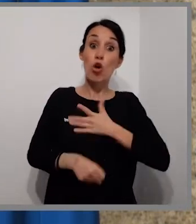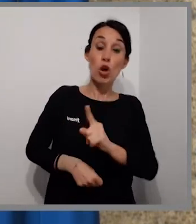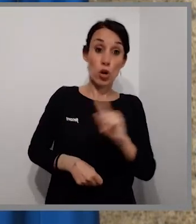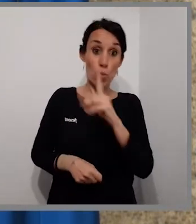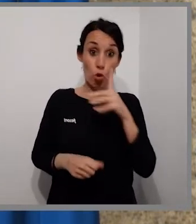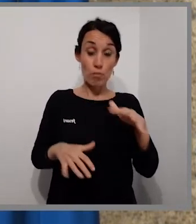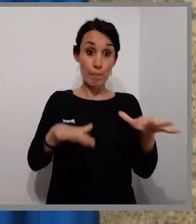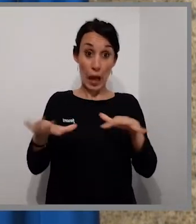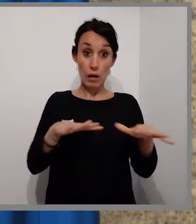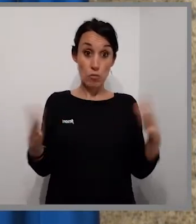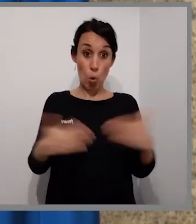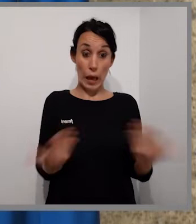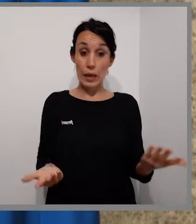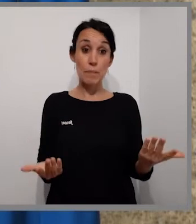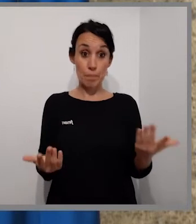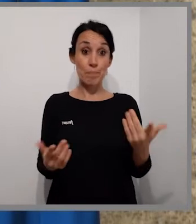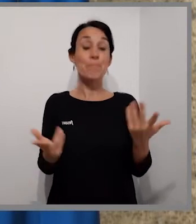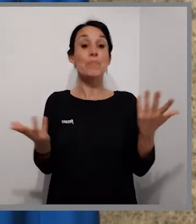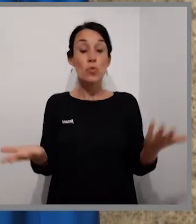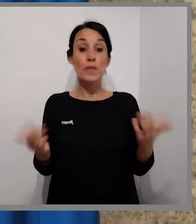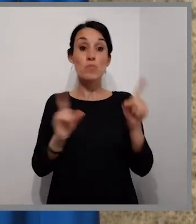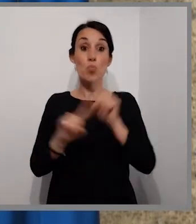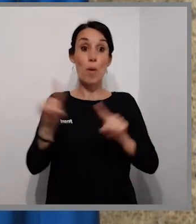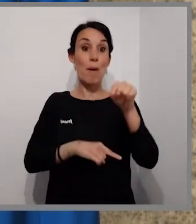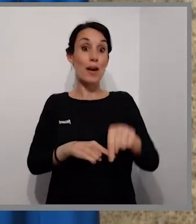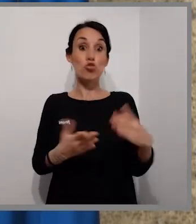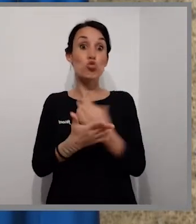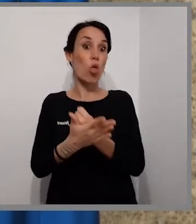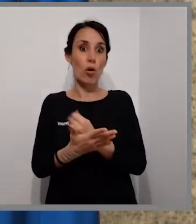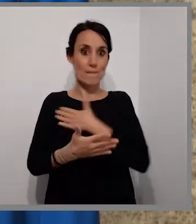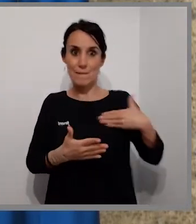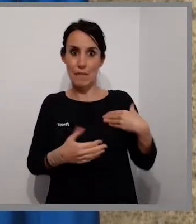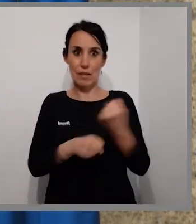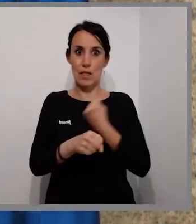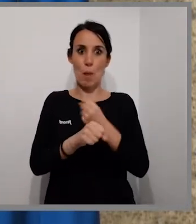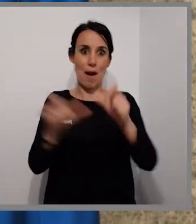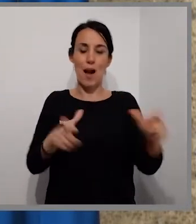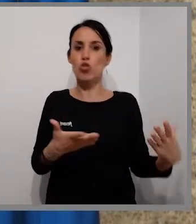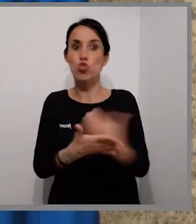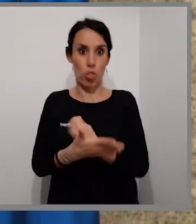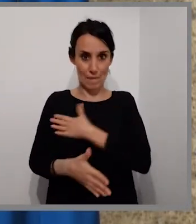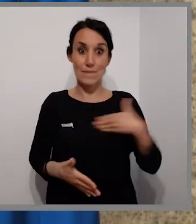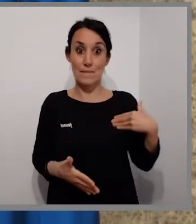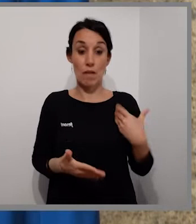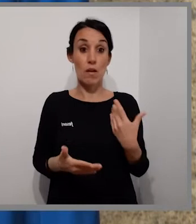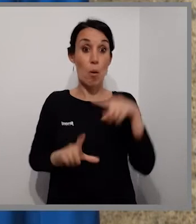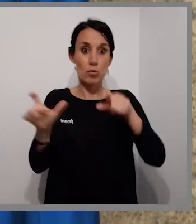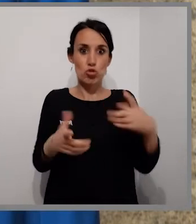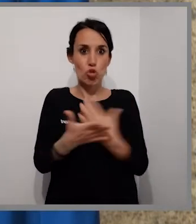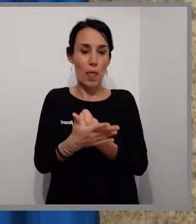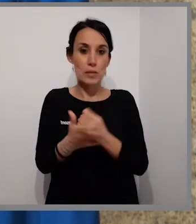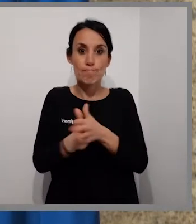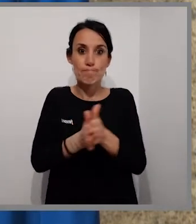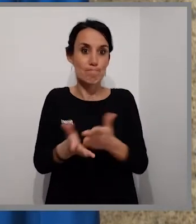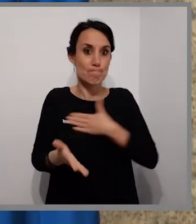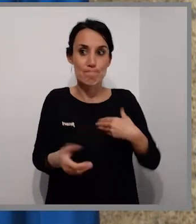trabajadores no quieran trabajar, sino porque no hay actividad. Esa es la cuestión. El problema aquí, todo el mundo quiere trabajar. Y todo el mundo quiere, todas